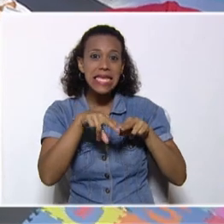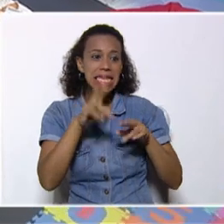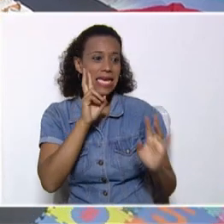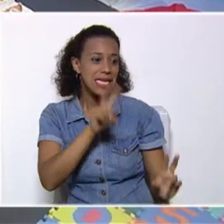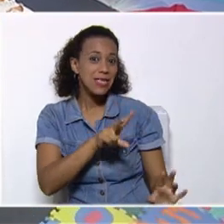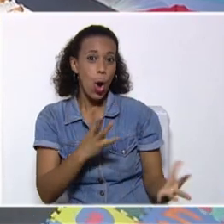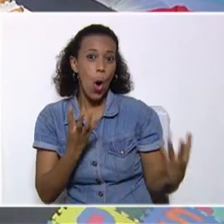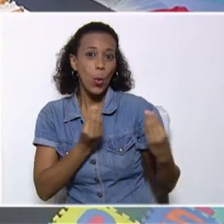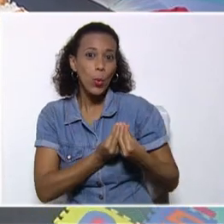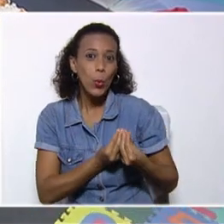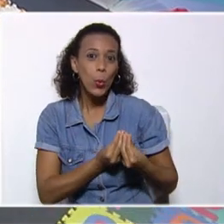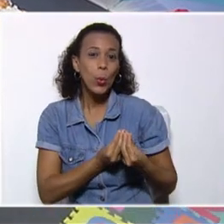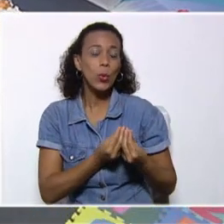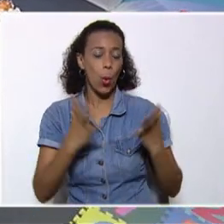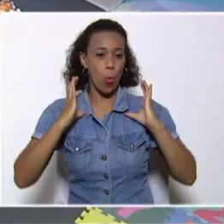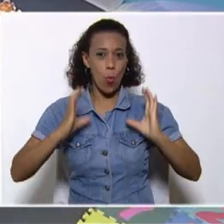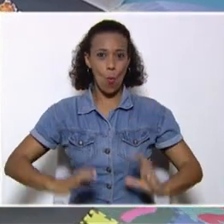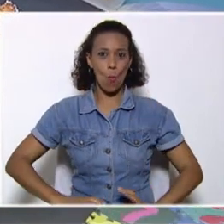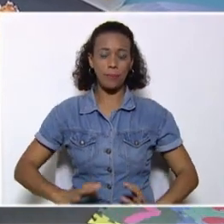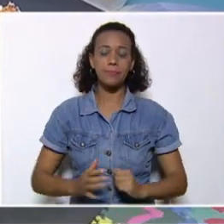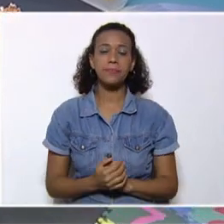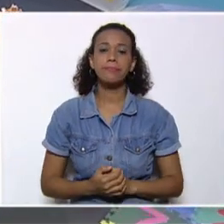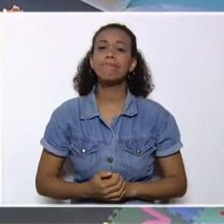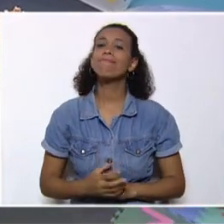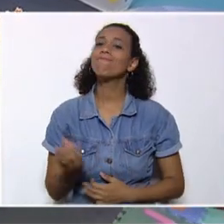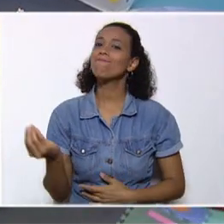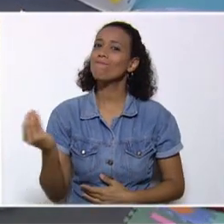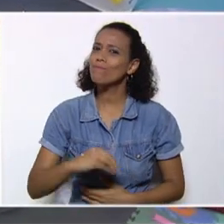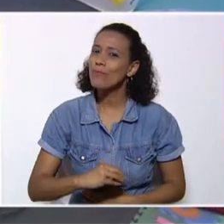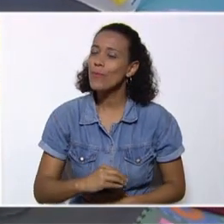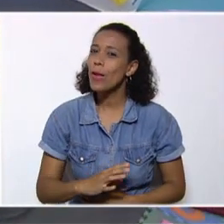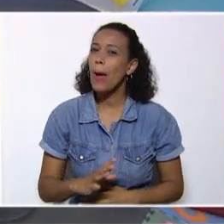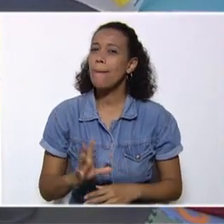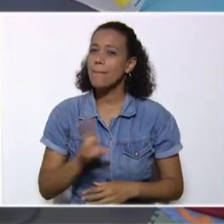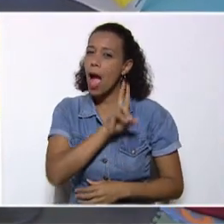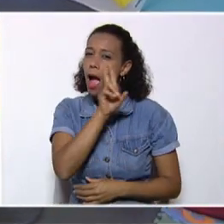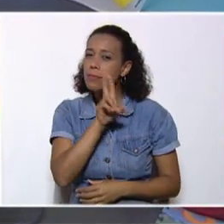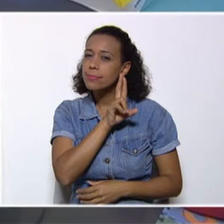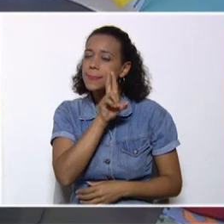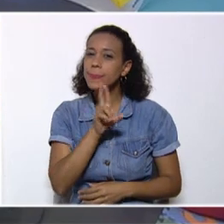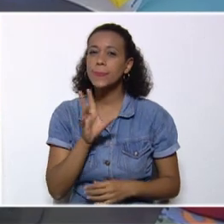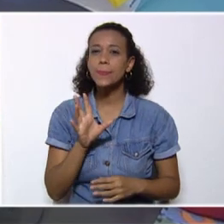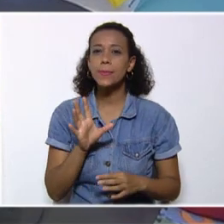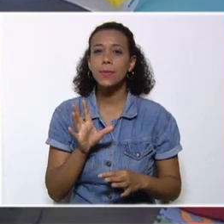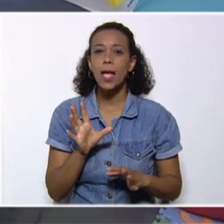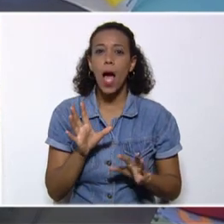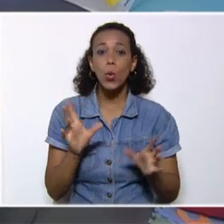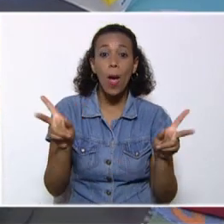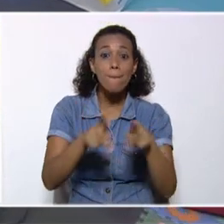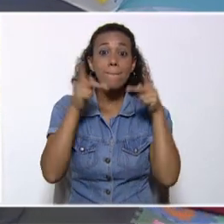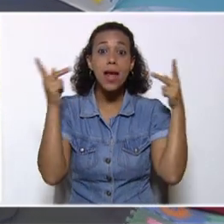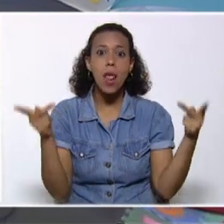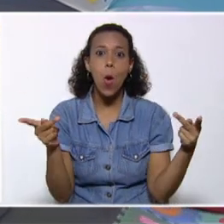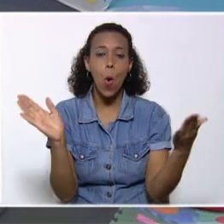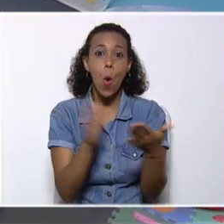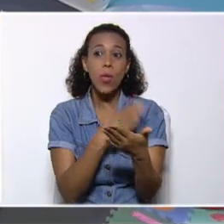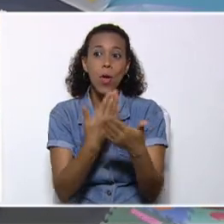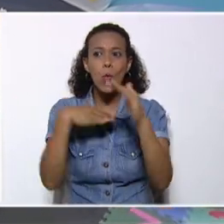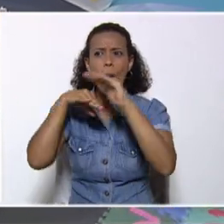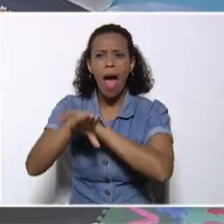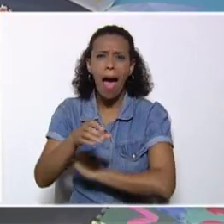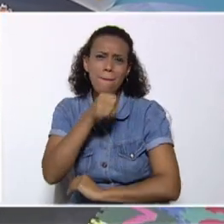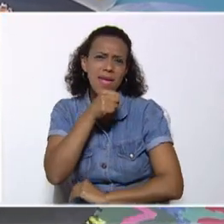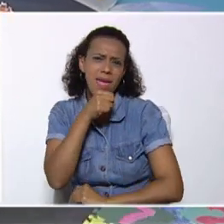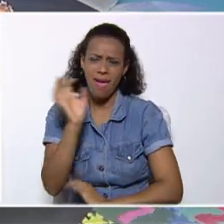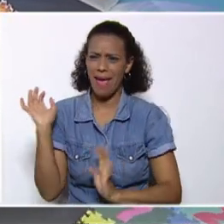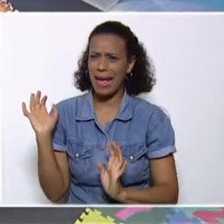niño pueden realizar con el cuerpo. Además, vamos a utilizar unas revistas que tengamos en